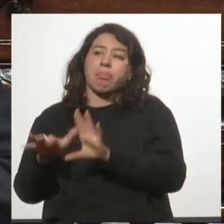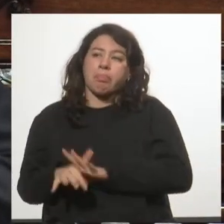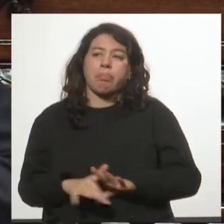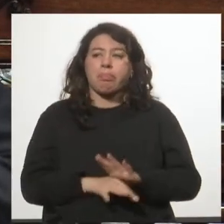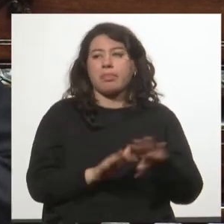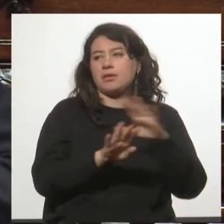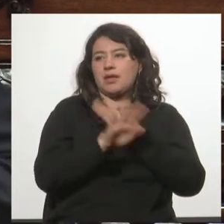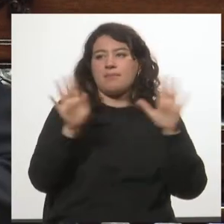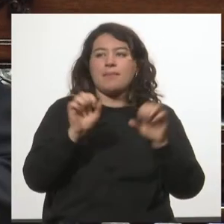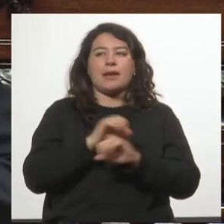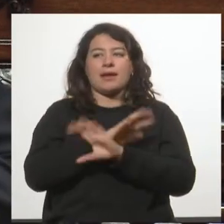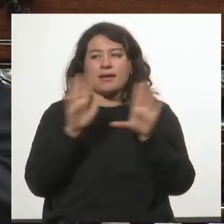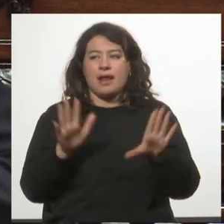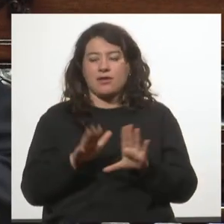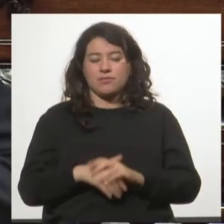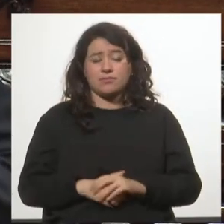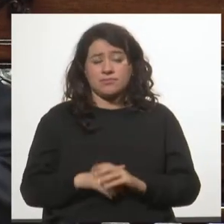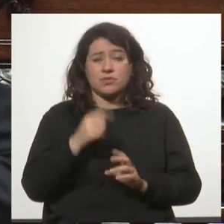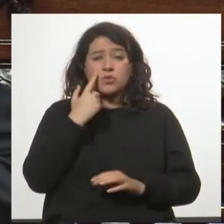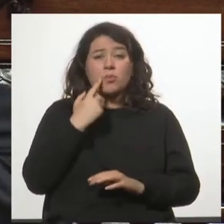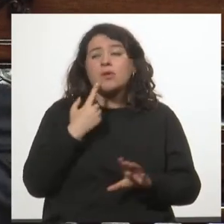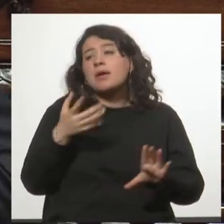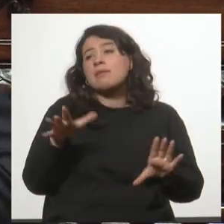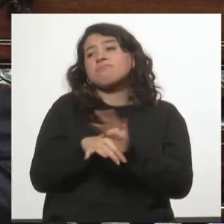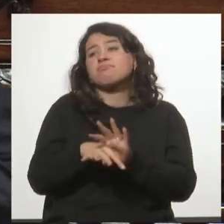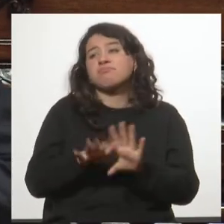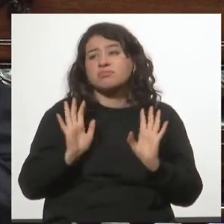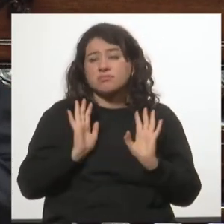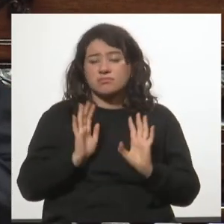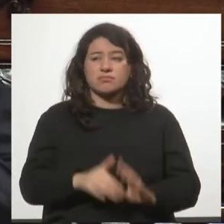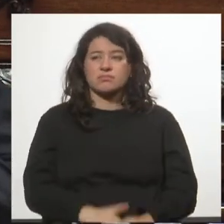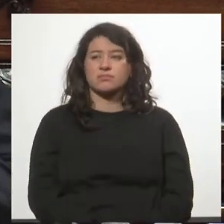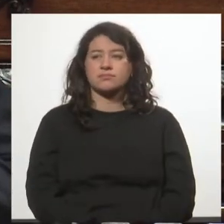y para que quede claro son números para que den